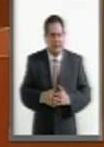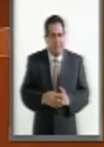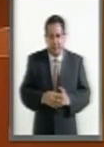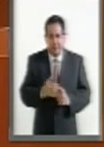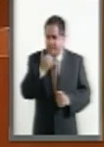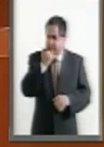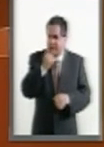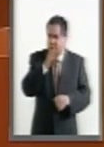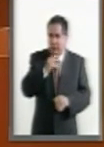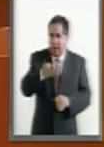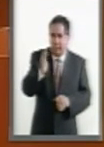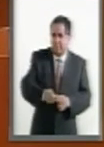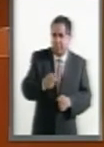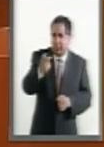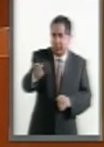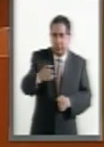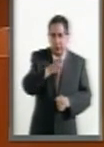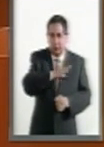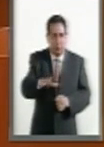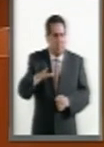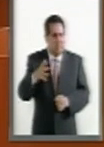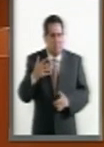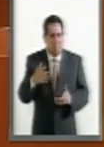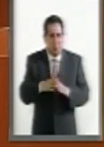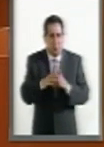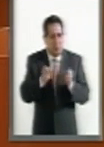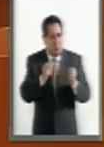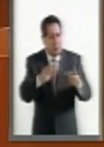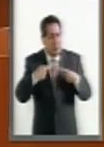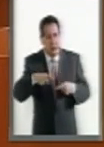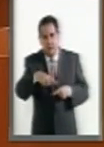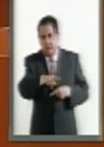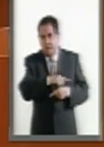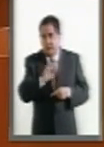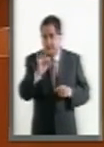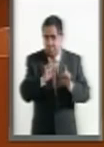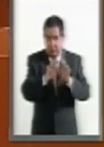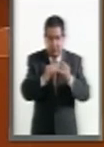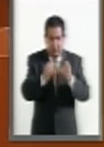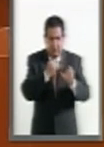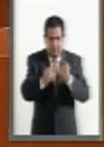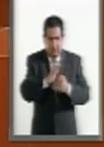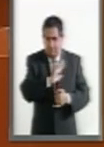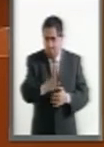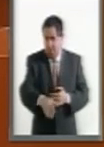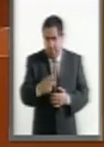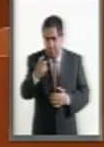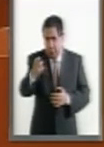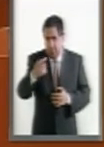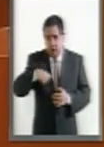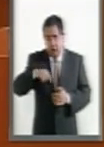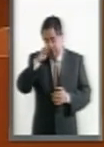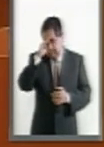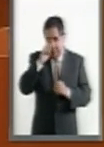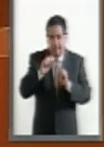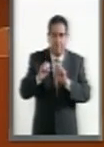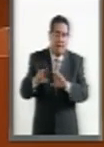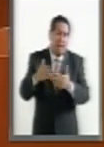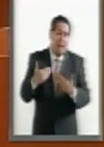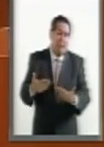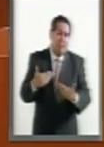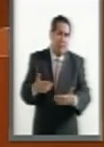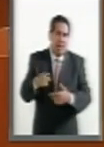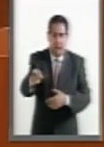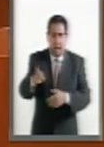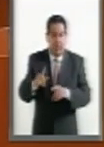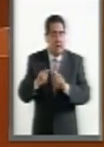inadmisible y escandaloso porque está en juego la vida de miles de personas en Tlaxcala. Por ello, no podemos tolerar que el Estado